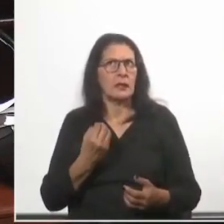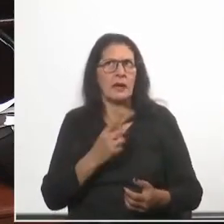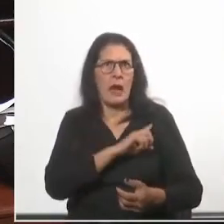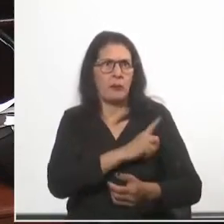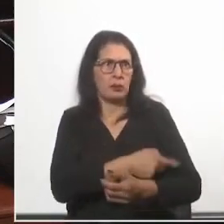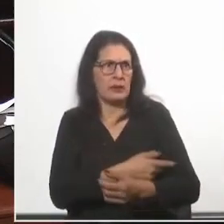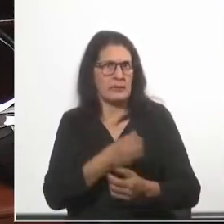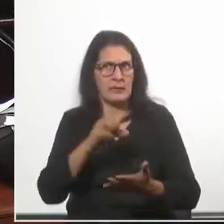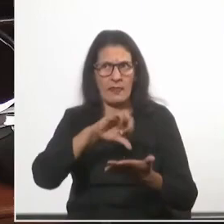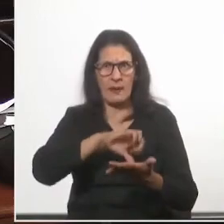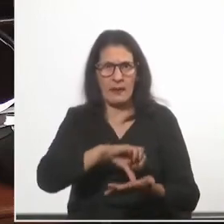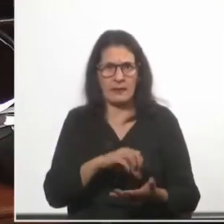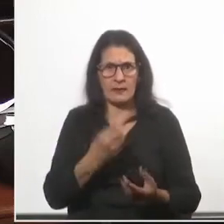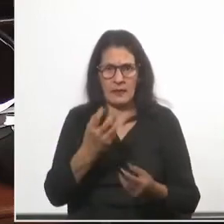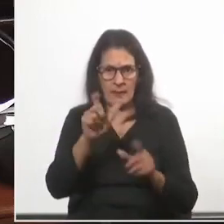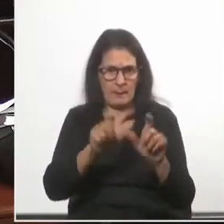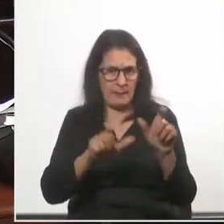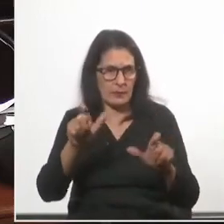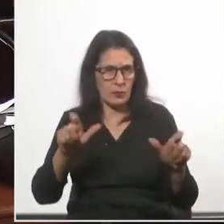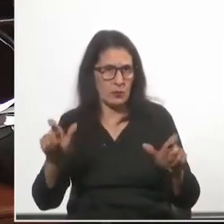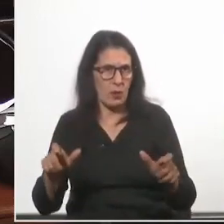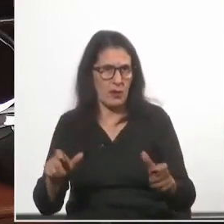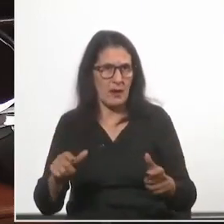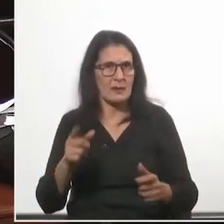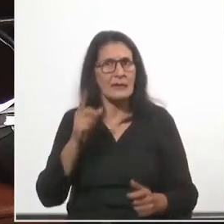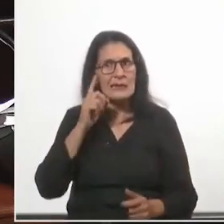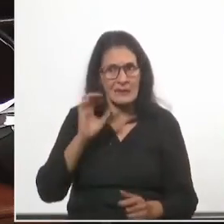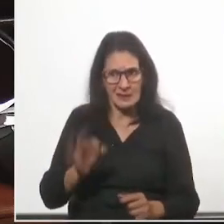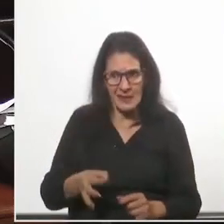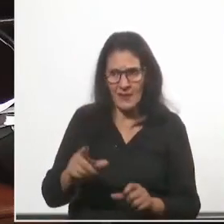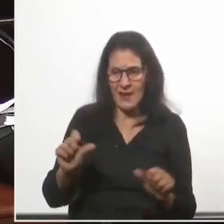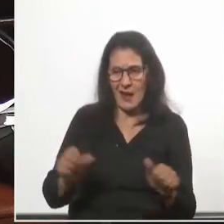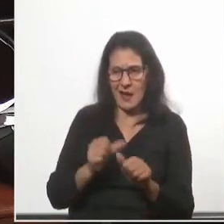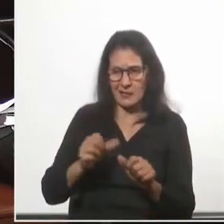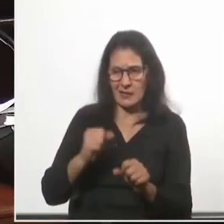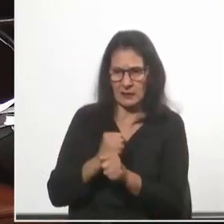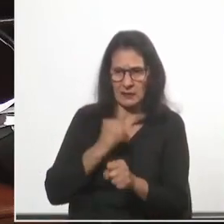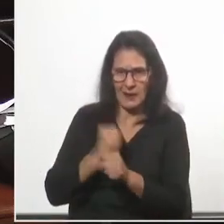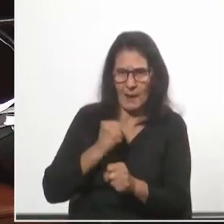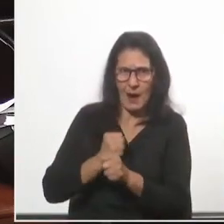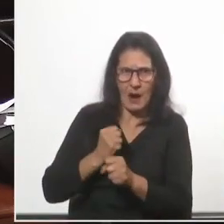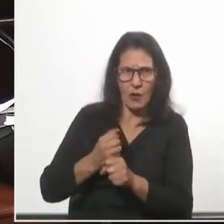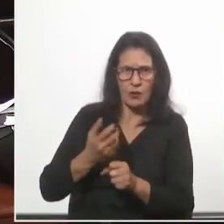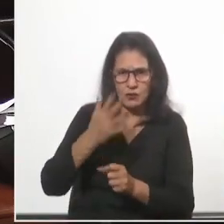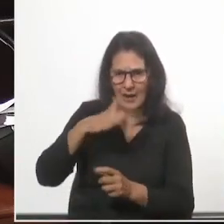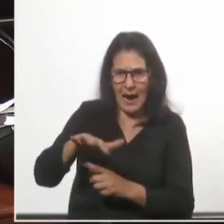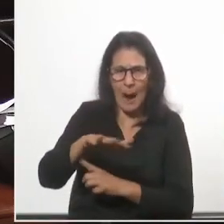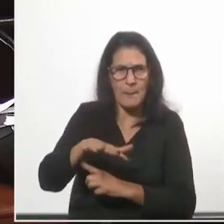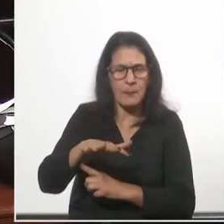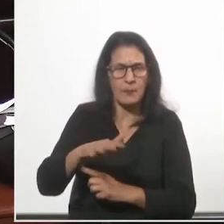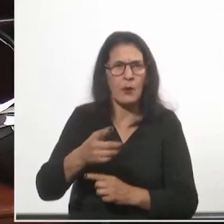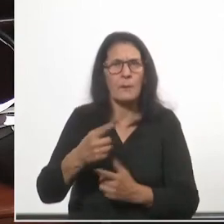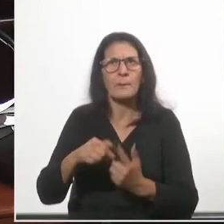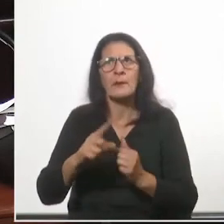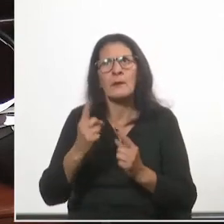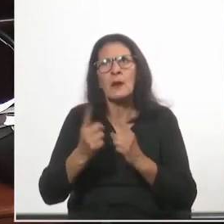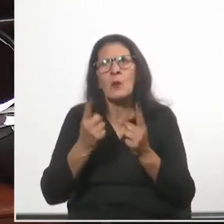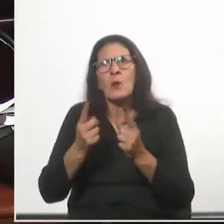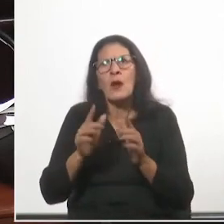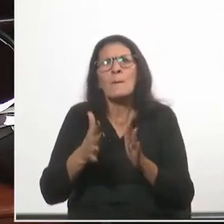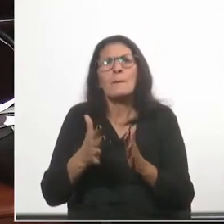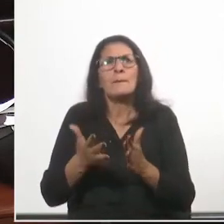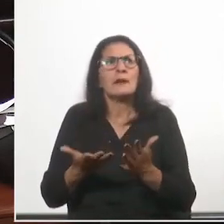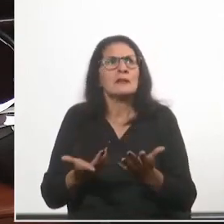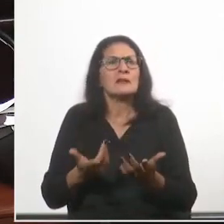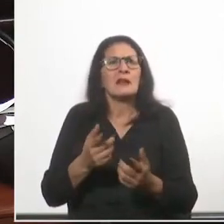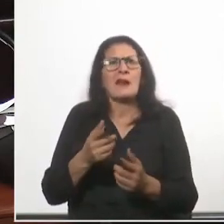país de gente que sabe desempeñar determinadas tareas, algunas que puedan parecer